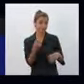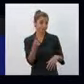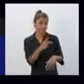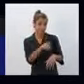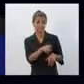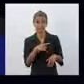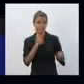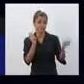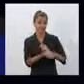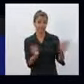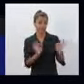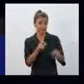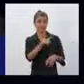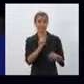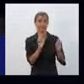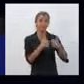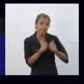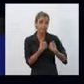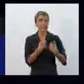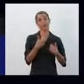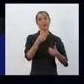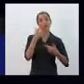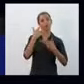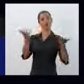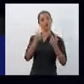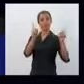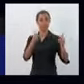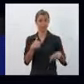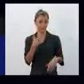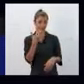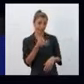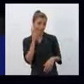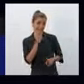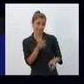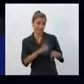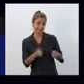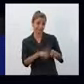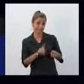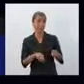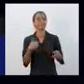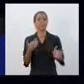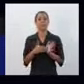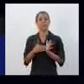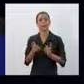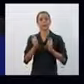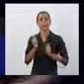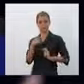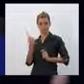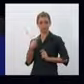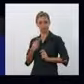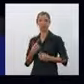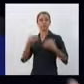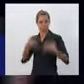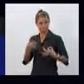mostrarnos algo distinto es lo mismo con lo cual todo esto depende de nosotros sabemos que tenemos problemas pero